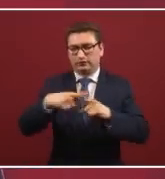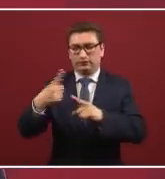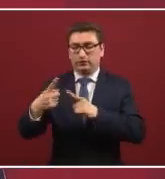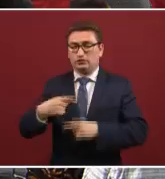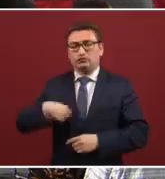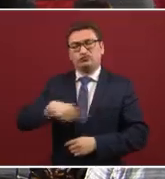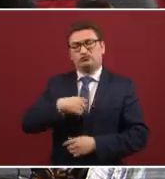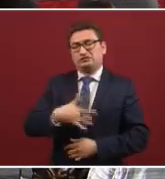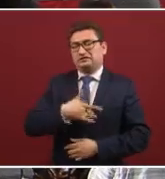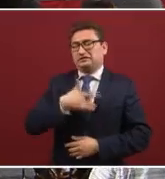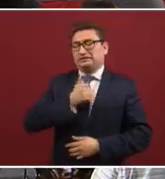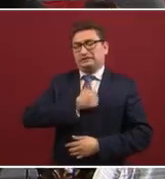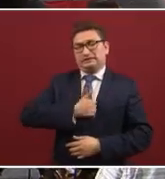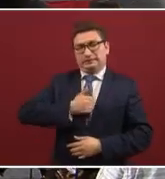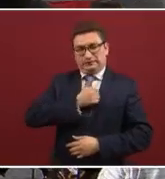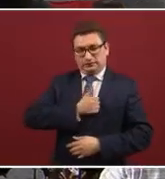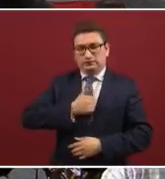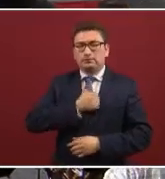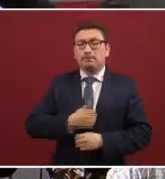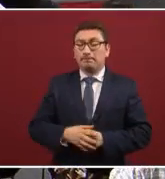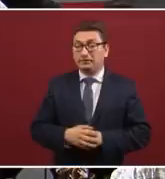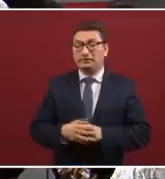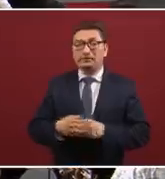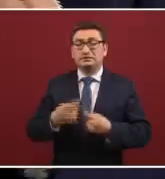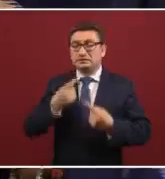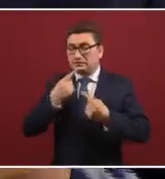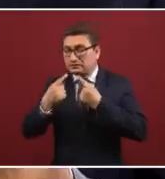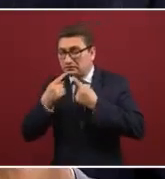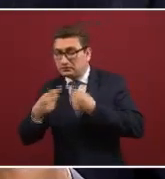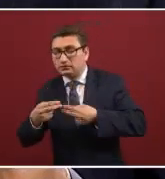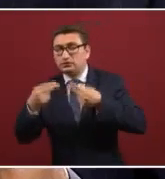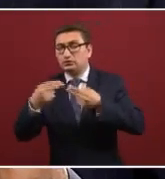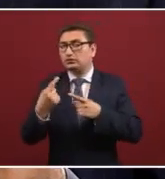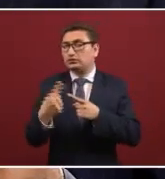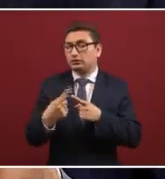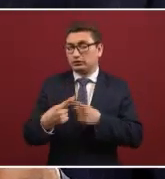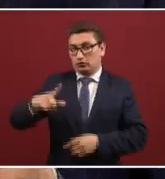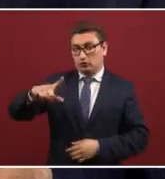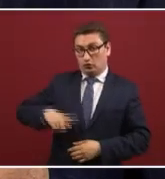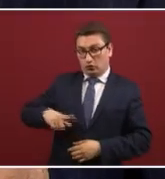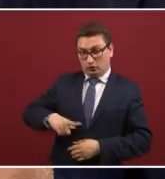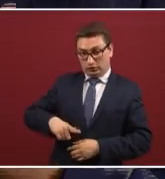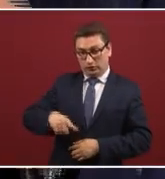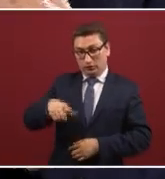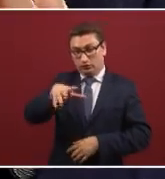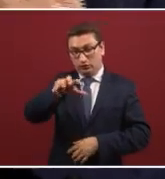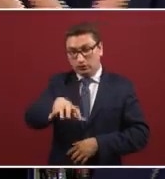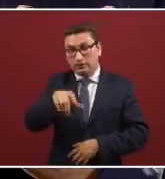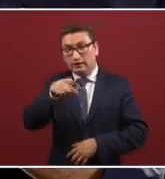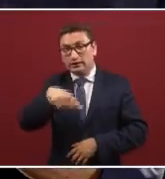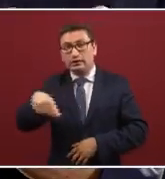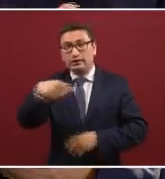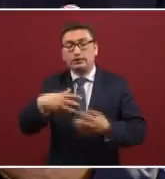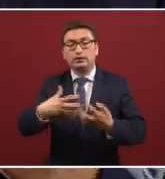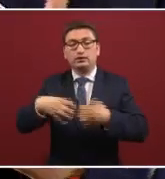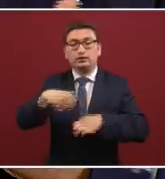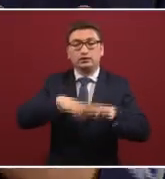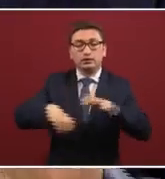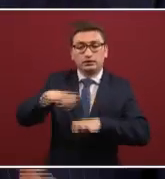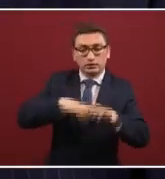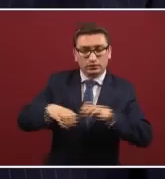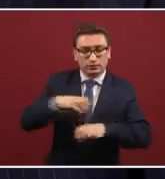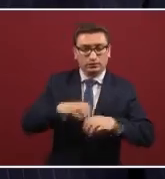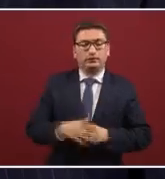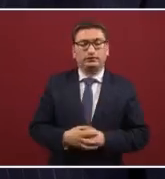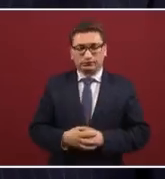mucho. Técnicamente es una negociación del gobierno con los empresarios porque es un caso de antidumping, pero es un caso de